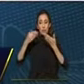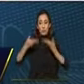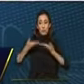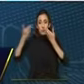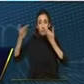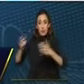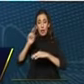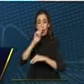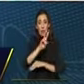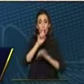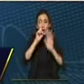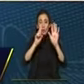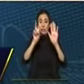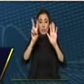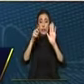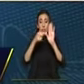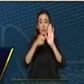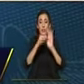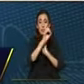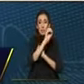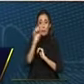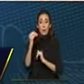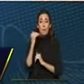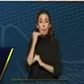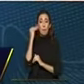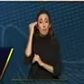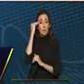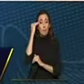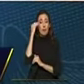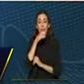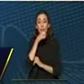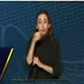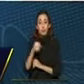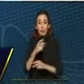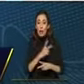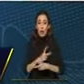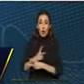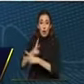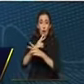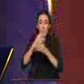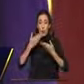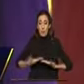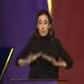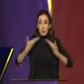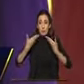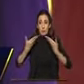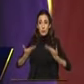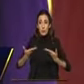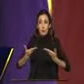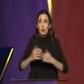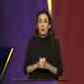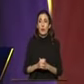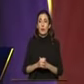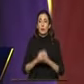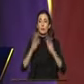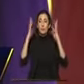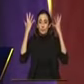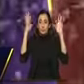a 267.000 viejecitos bajo esa protección. Que hemos dotado